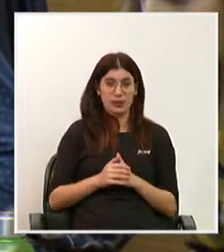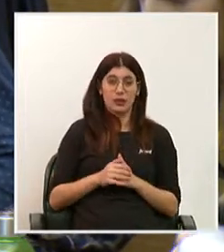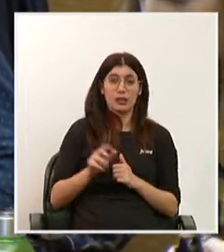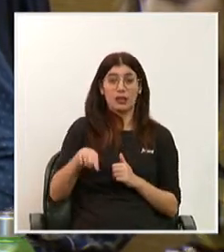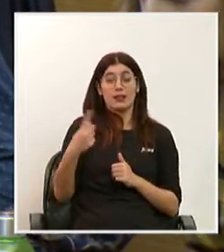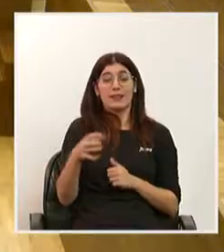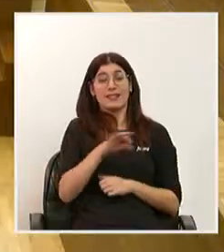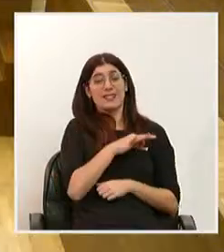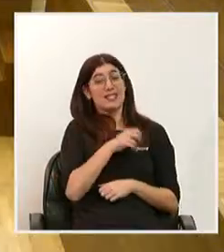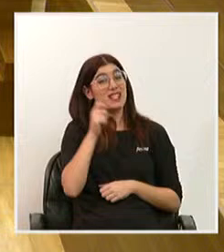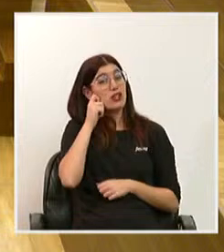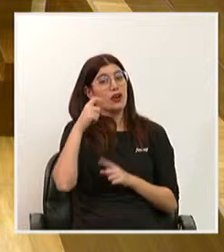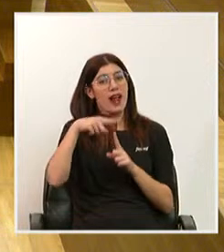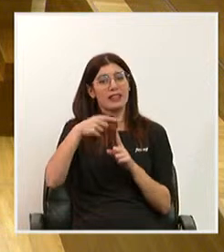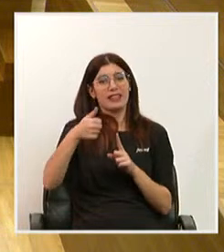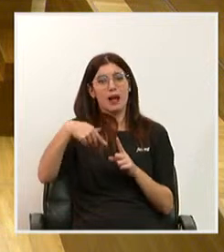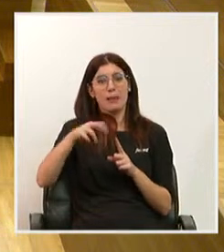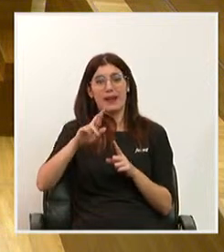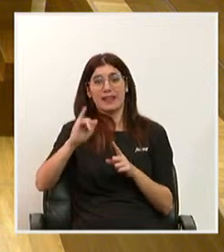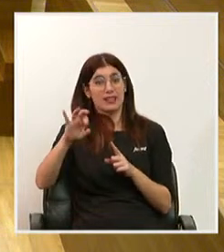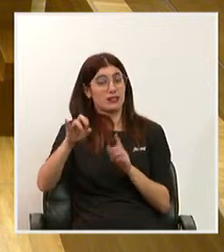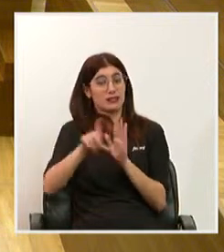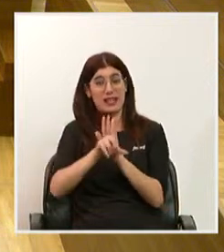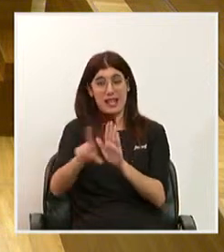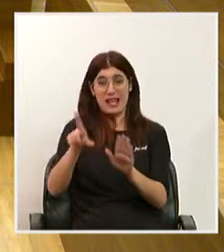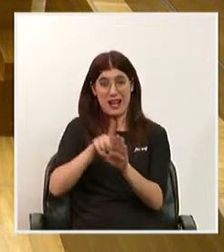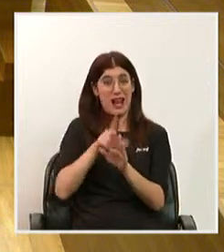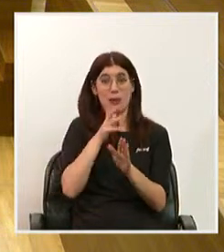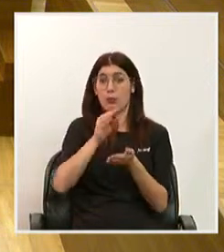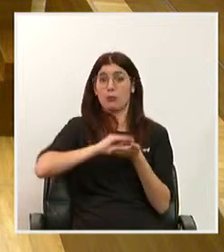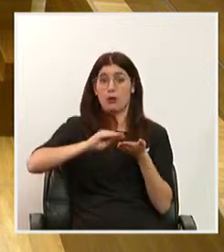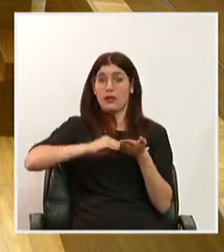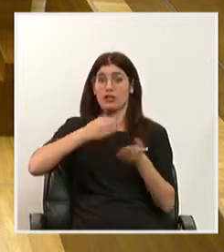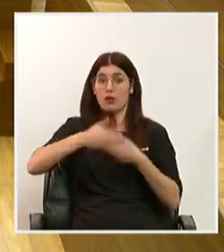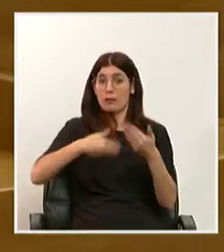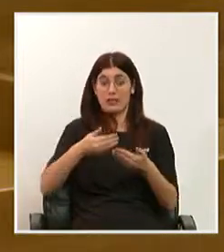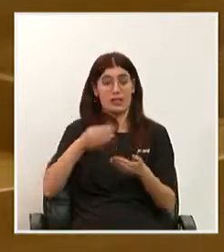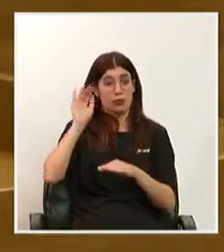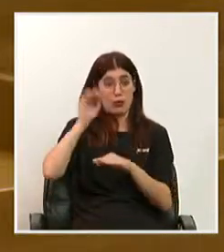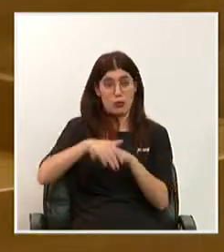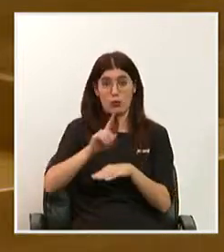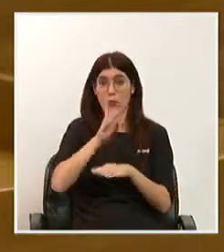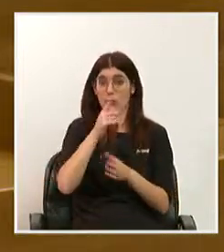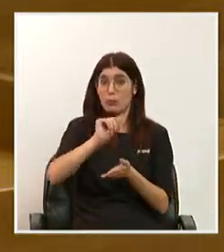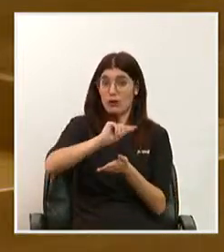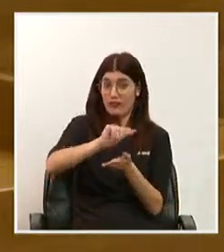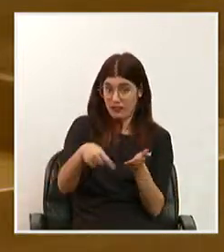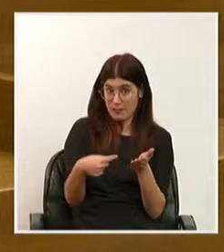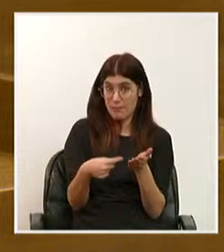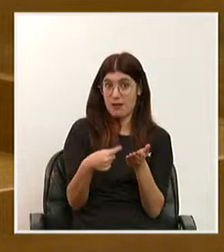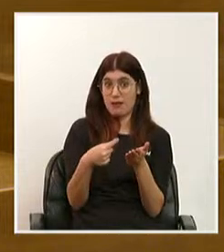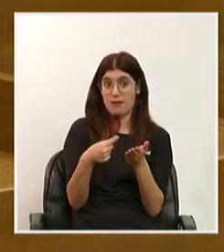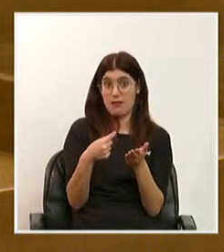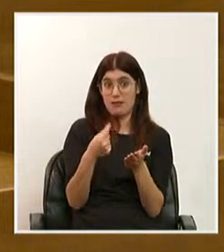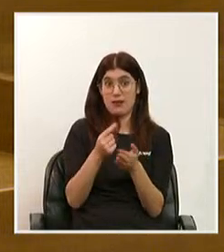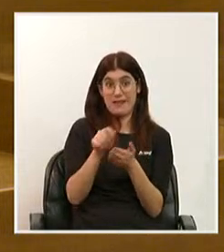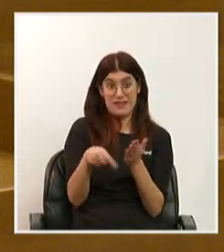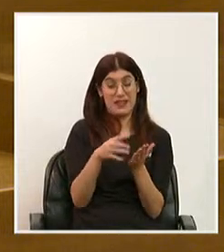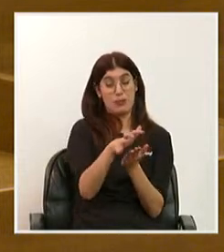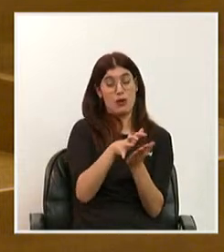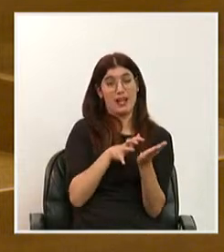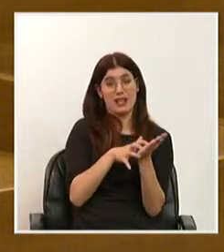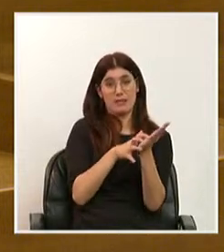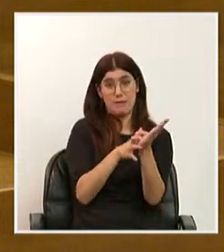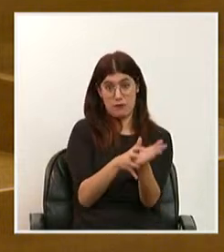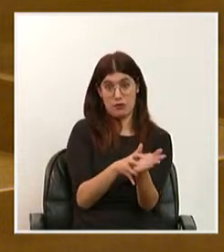tamarit incumpliendo el procedimiento administrativo porque firmó visto el informe